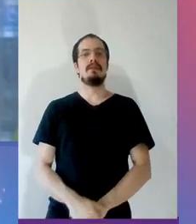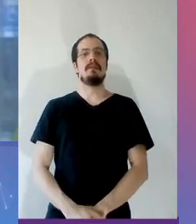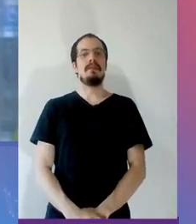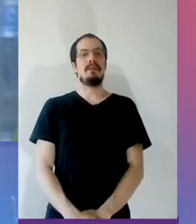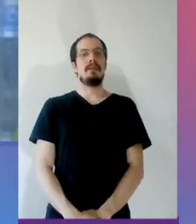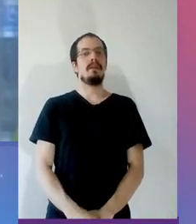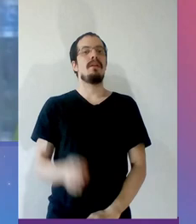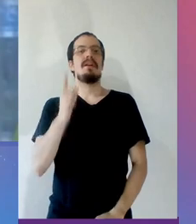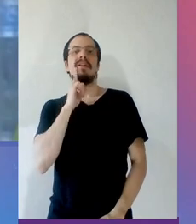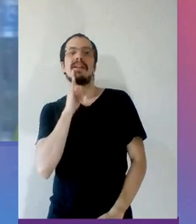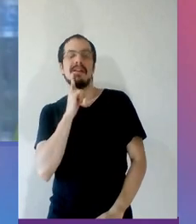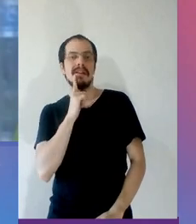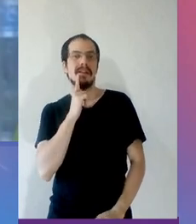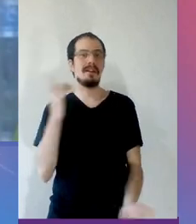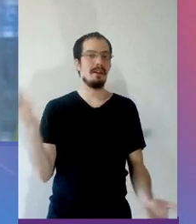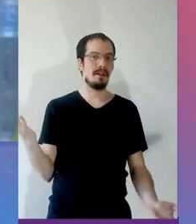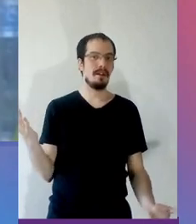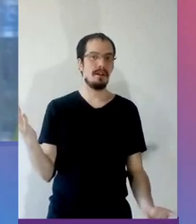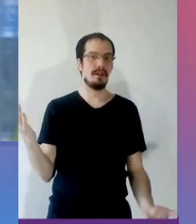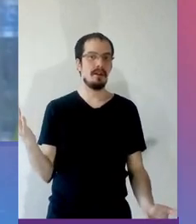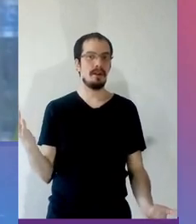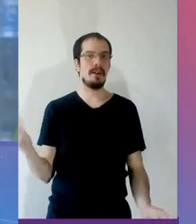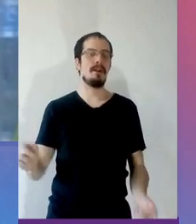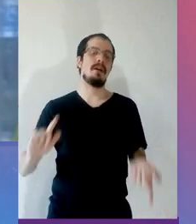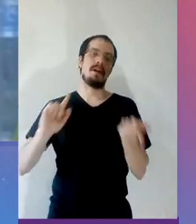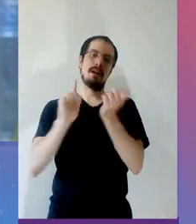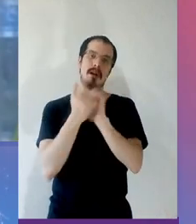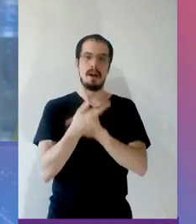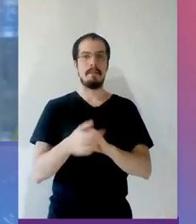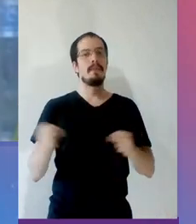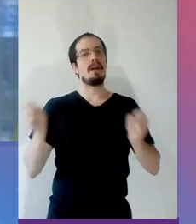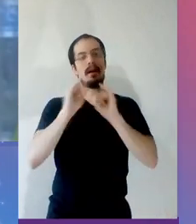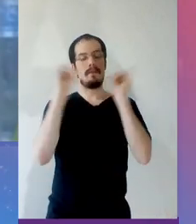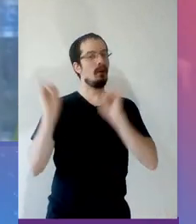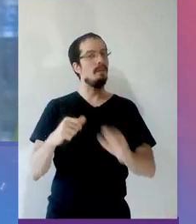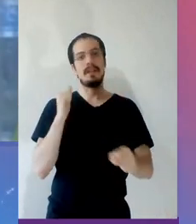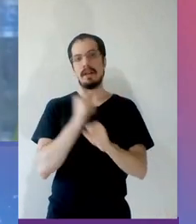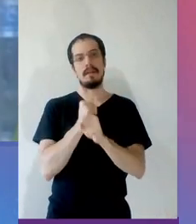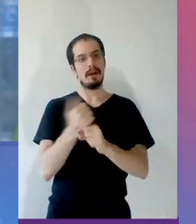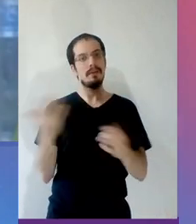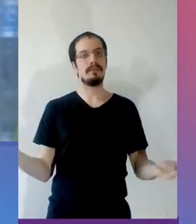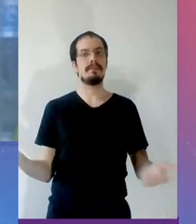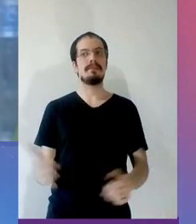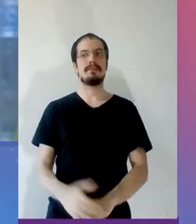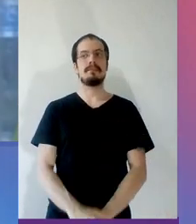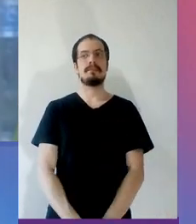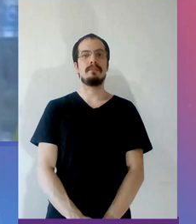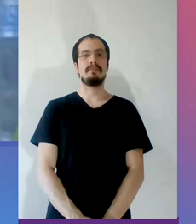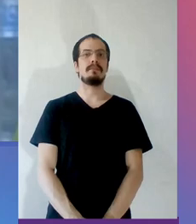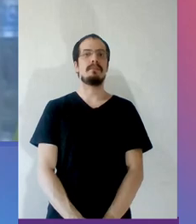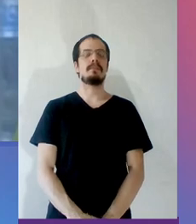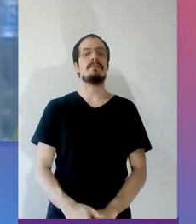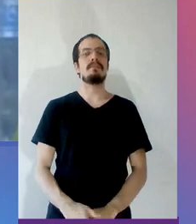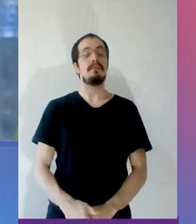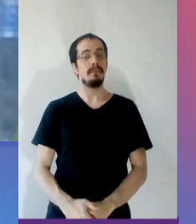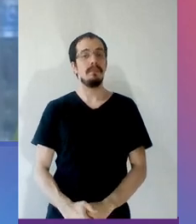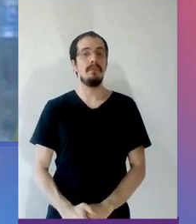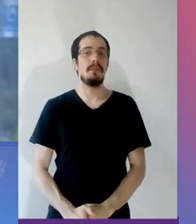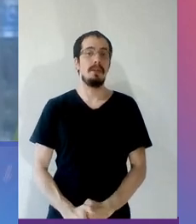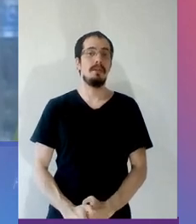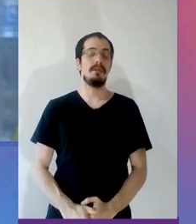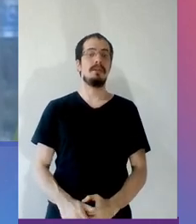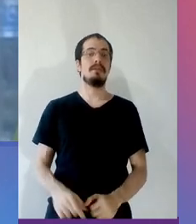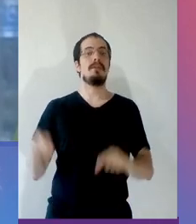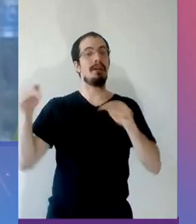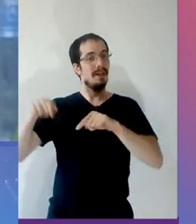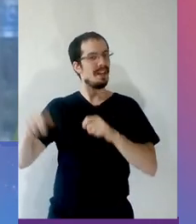o quién se quedaba o cambiar los trabajos, ¿cierto? Y esto produjo, tal como lo hablaron